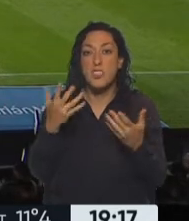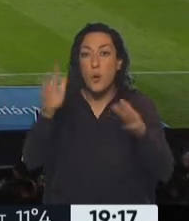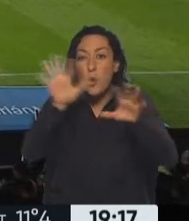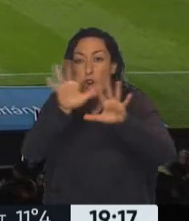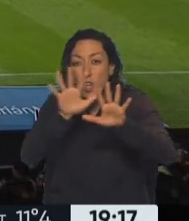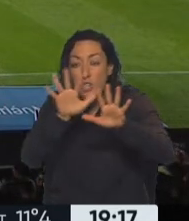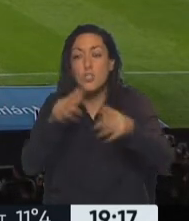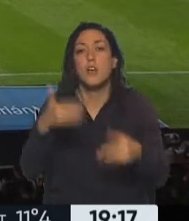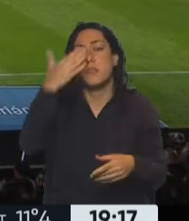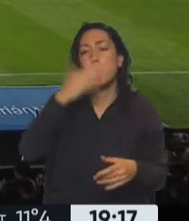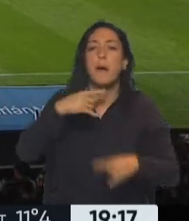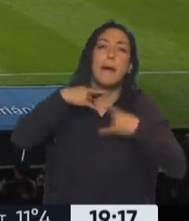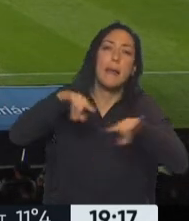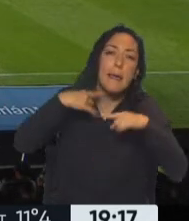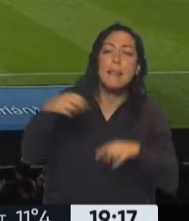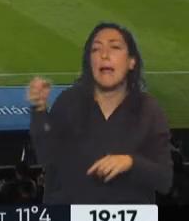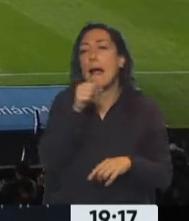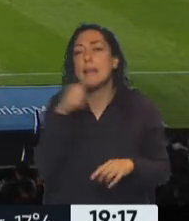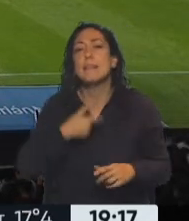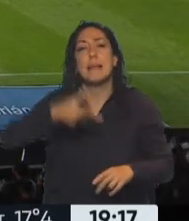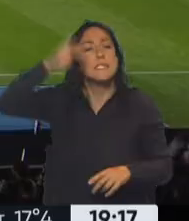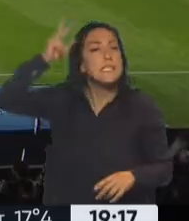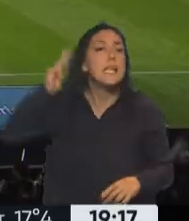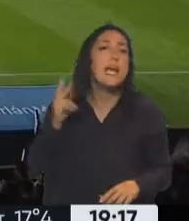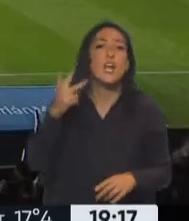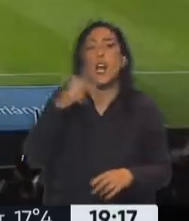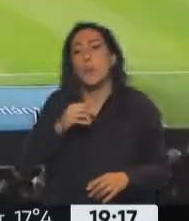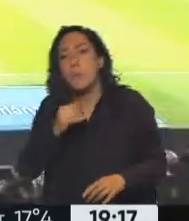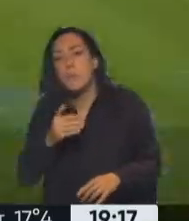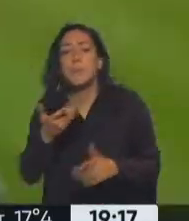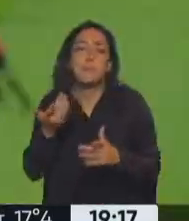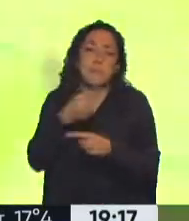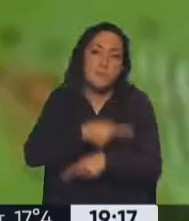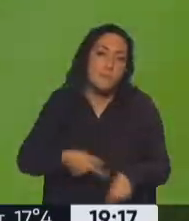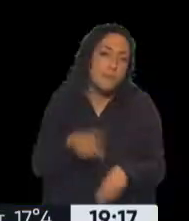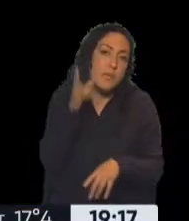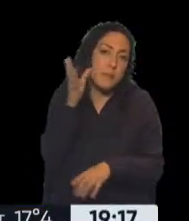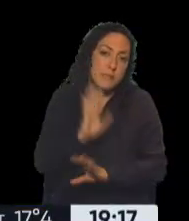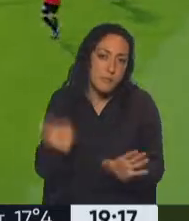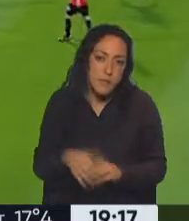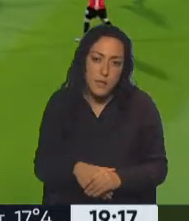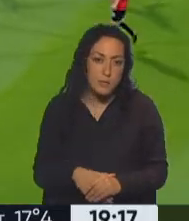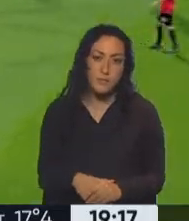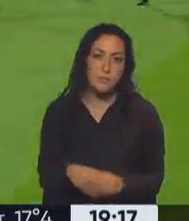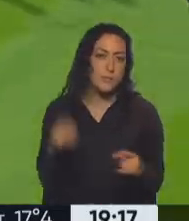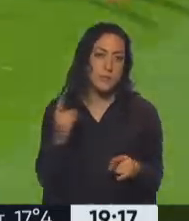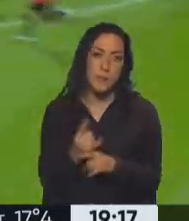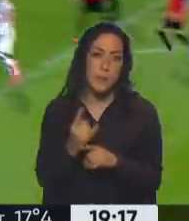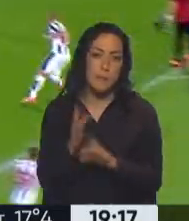le cantaban chileno. Un gesto raro. ¿Viste? Dijo de. Bueno, sí. Ya está, de más. Siempre de más.